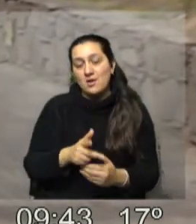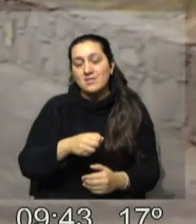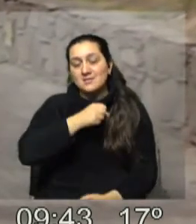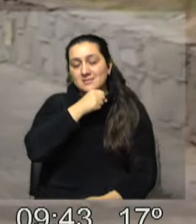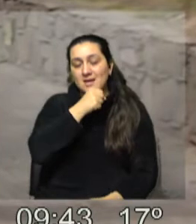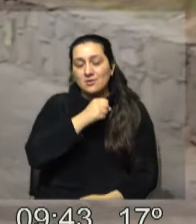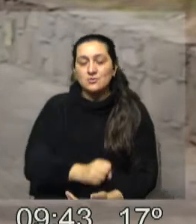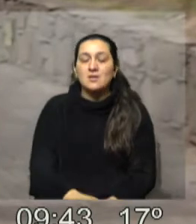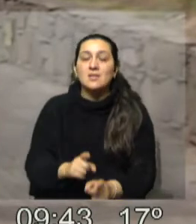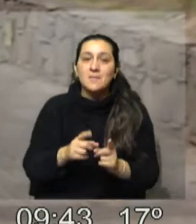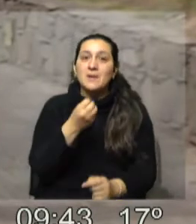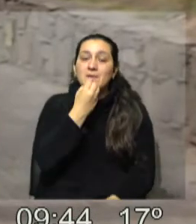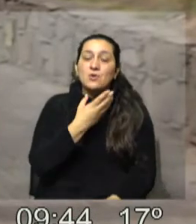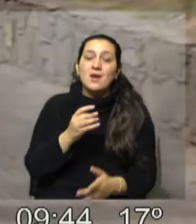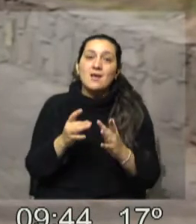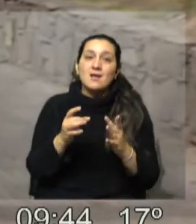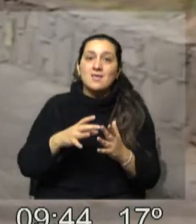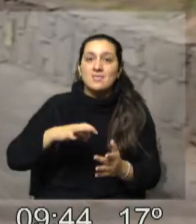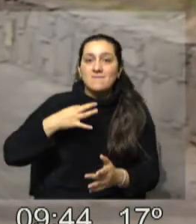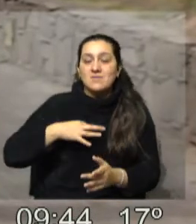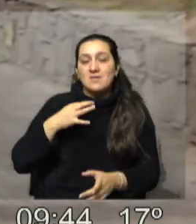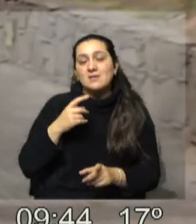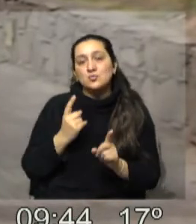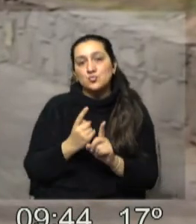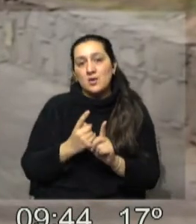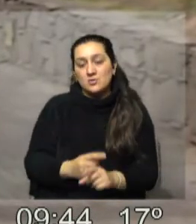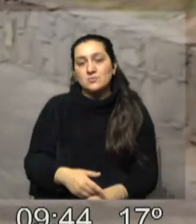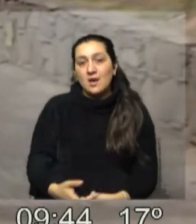de vida de los usuarios o de los residentes en estos establecimientos. Así que volvemos con ustedes.